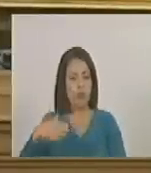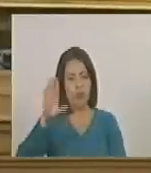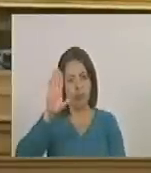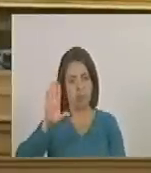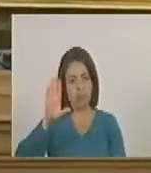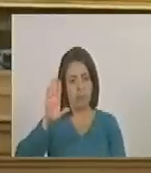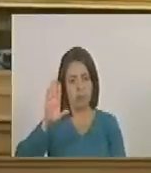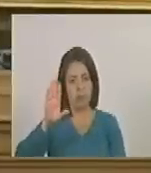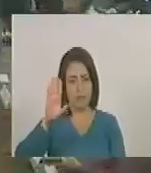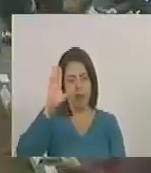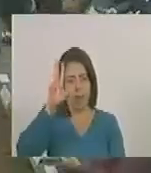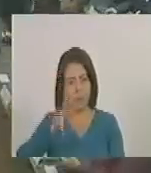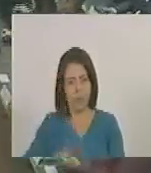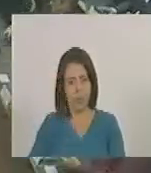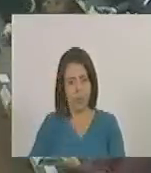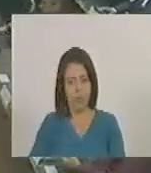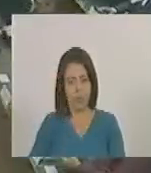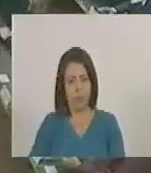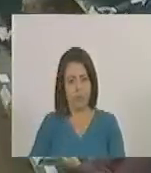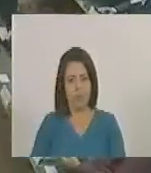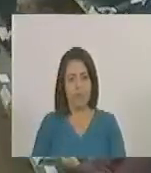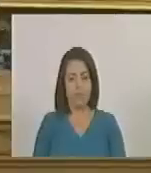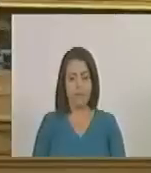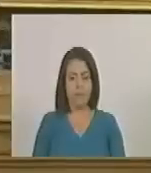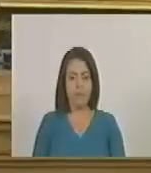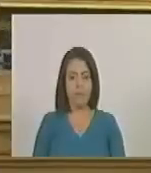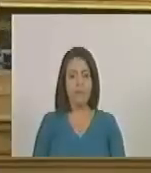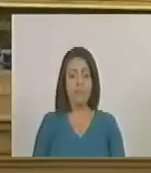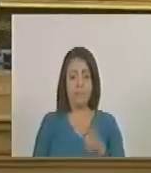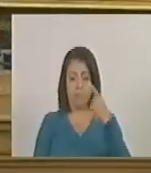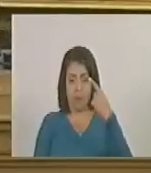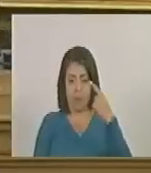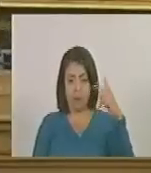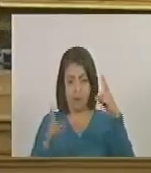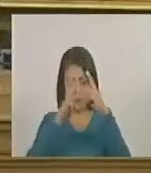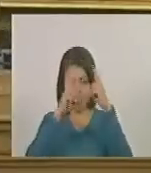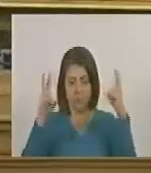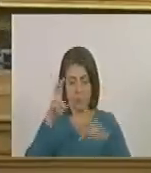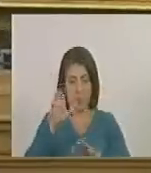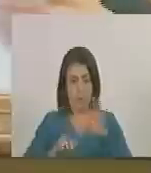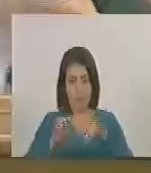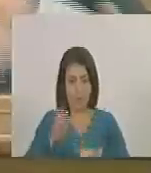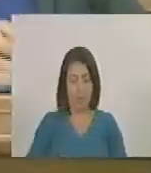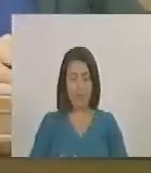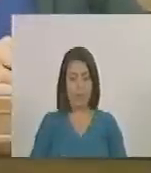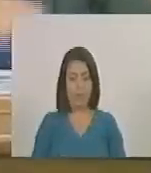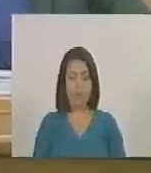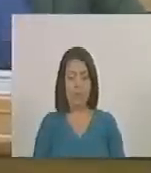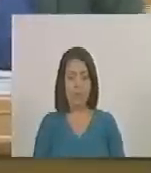costumbre. Queda aprobado. Primer punto del orden del día, ciudadana secretaria.